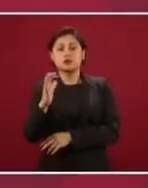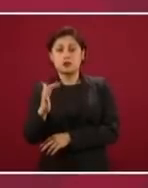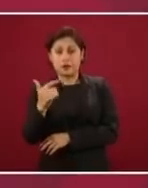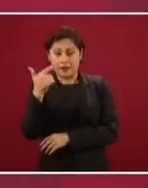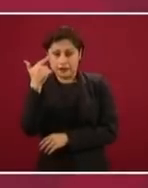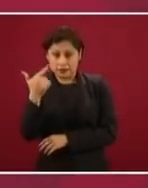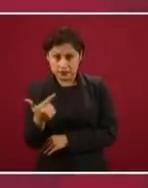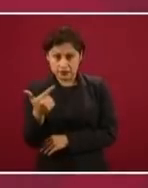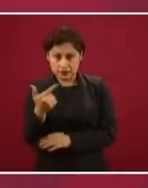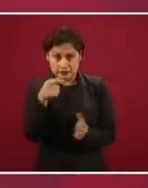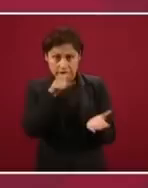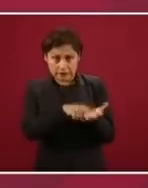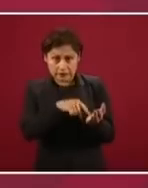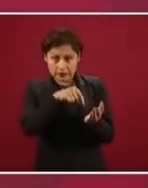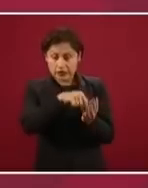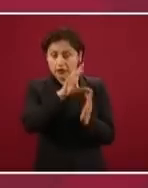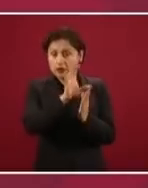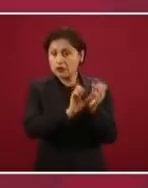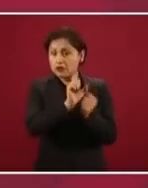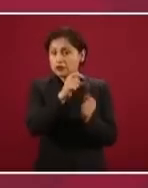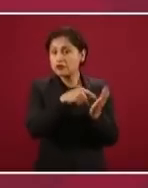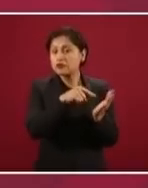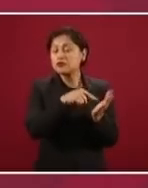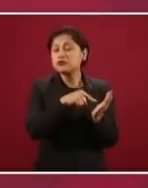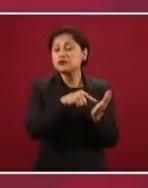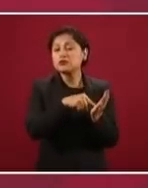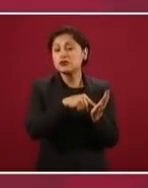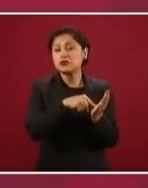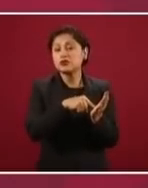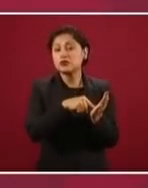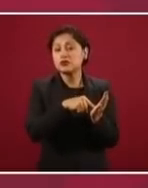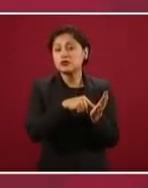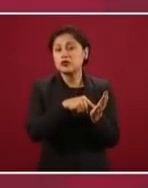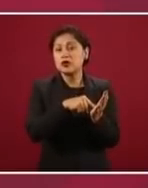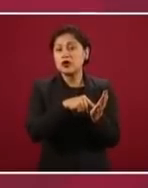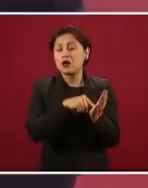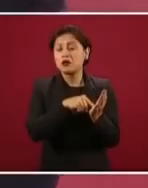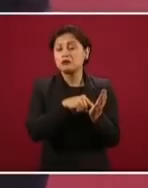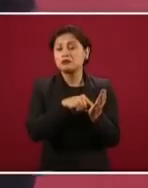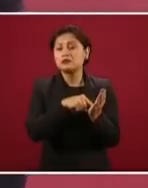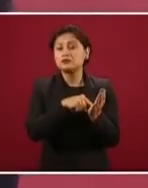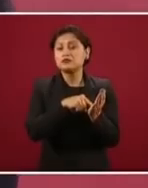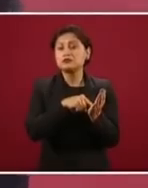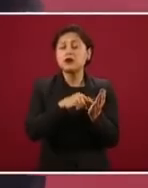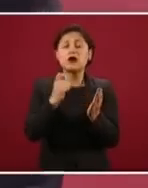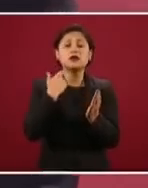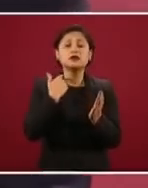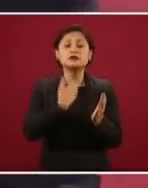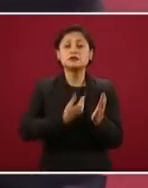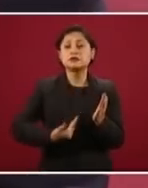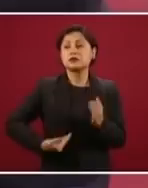tienen impunidad constitucional